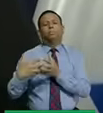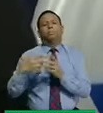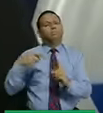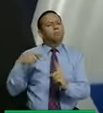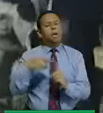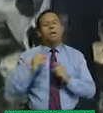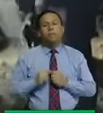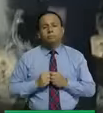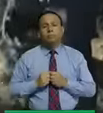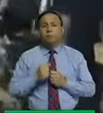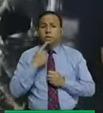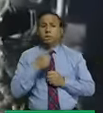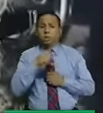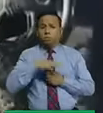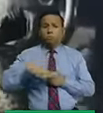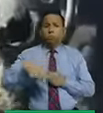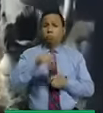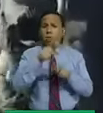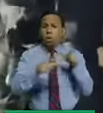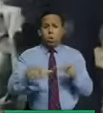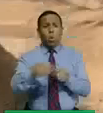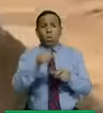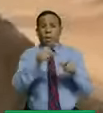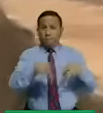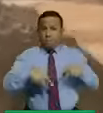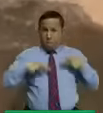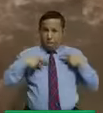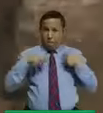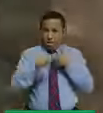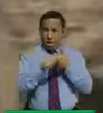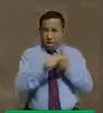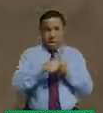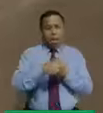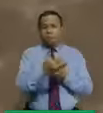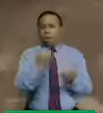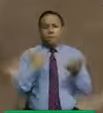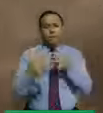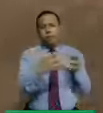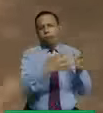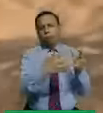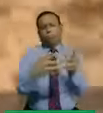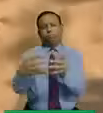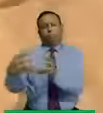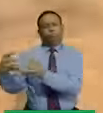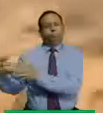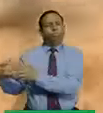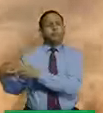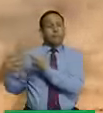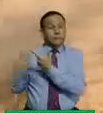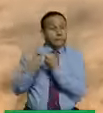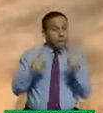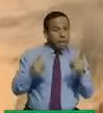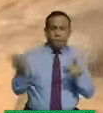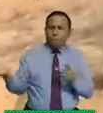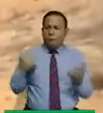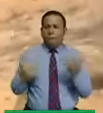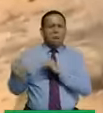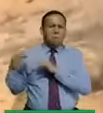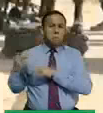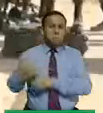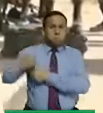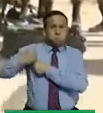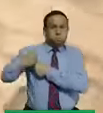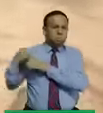civiles en el norte de Gaza a que evacúen la zona y se dirijan al sur para evitar quedar atrapados en medio de los combates de la ofensiva que se